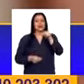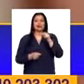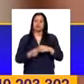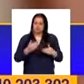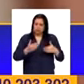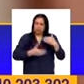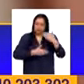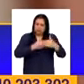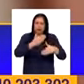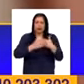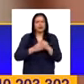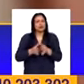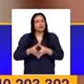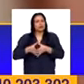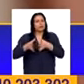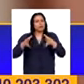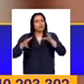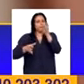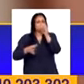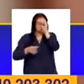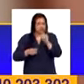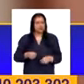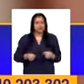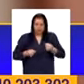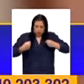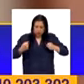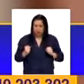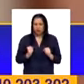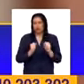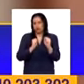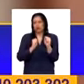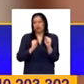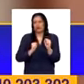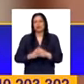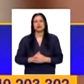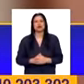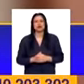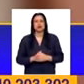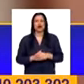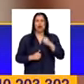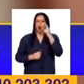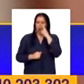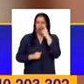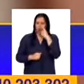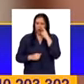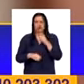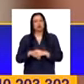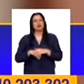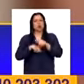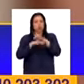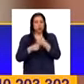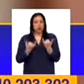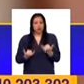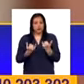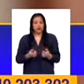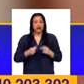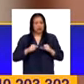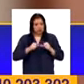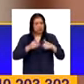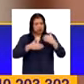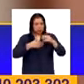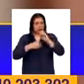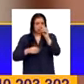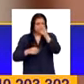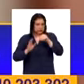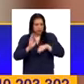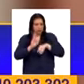ido exponencialmente creciendo, ¿no? Desde los esfuerzos de junio, empezando por junio hasta la fecha, ¿no? Lo cual ha